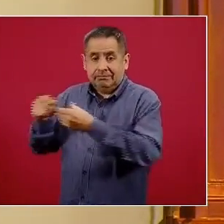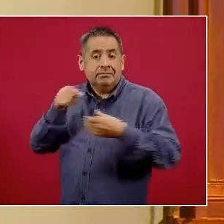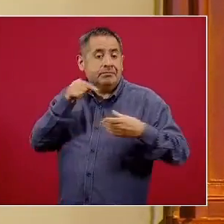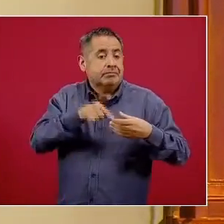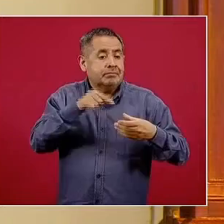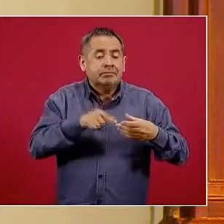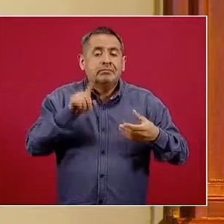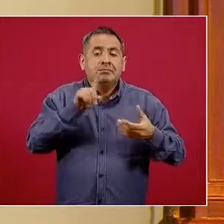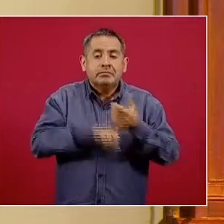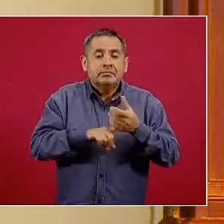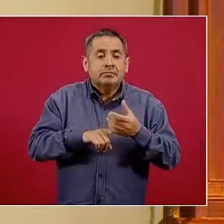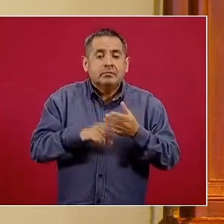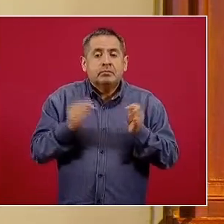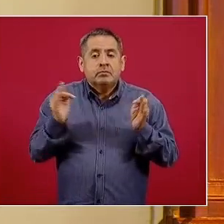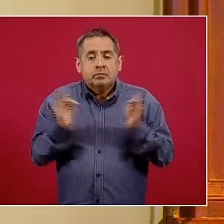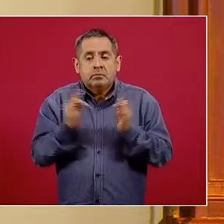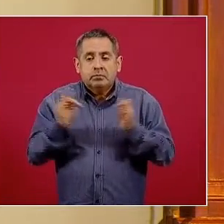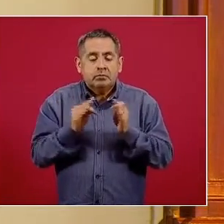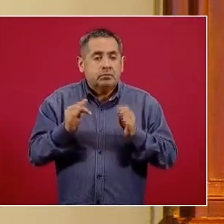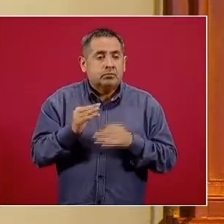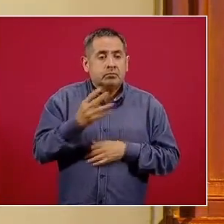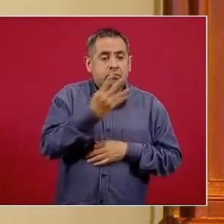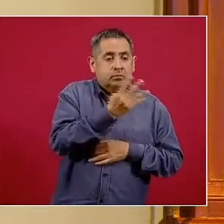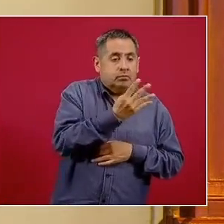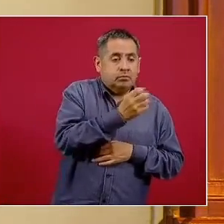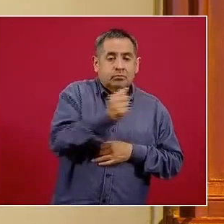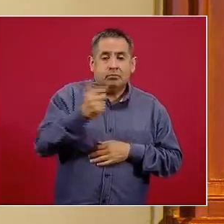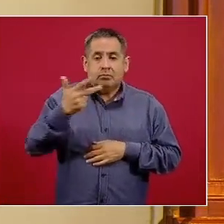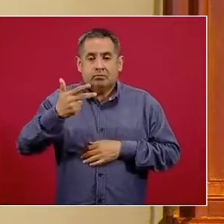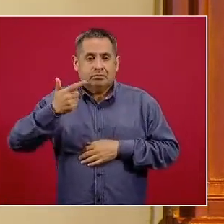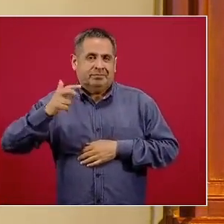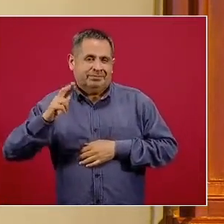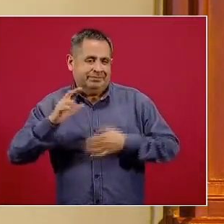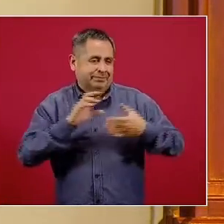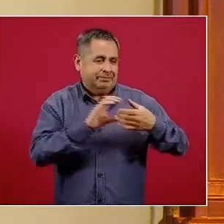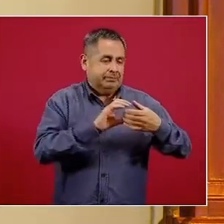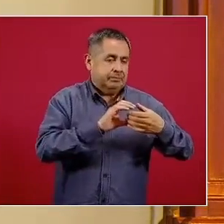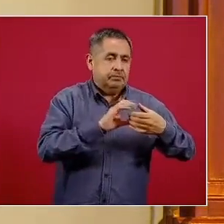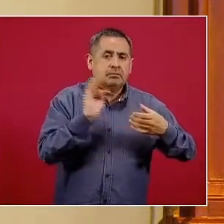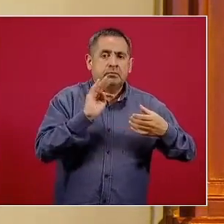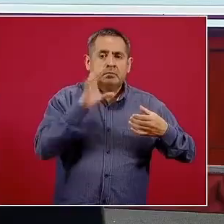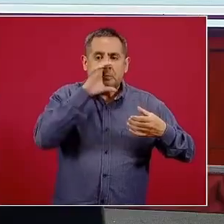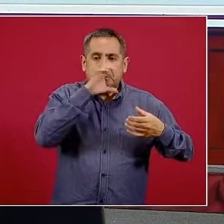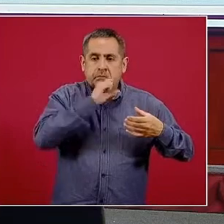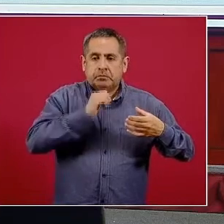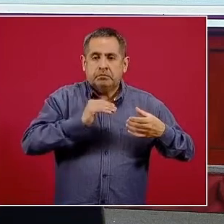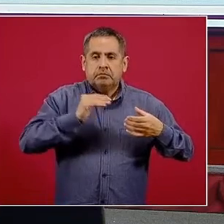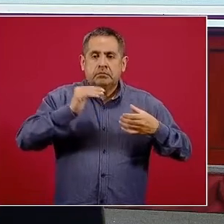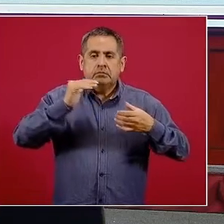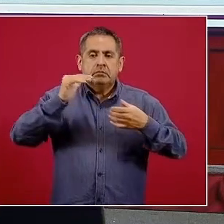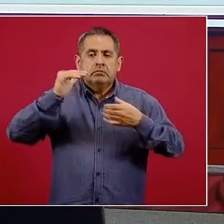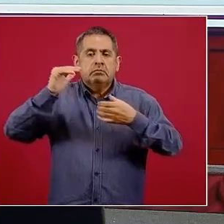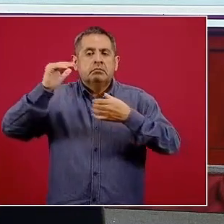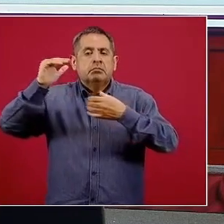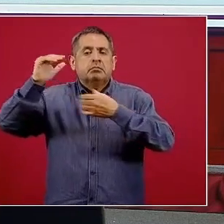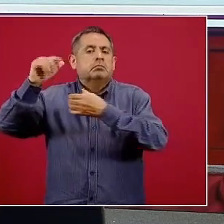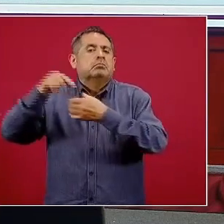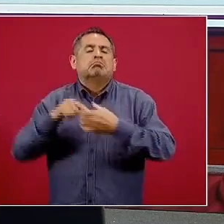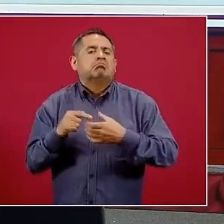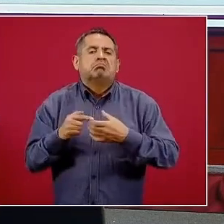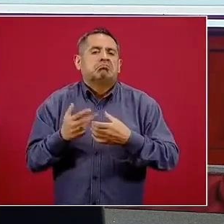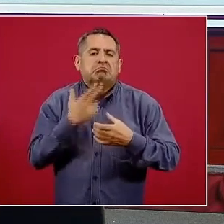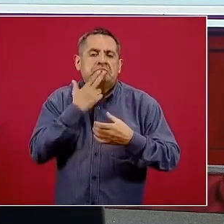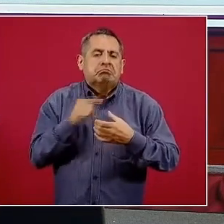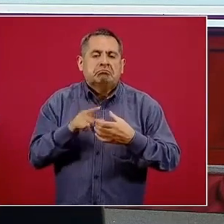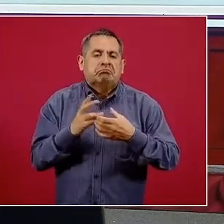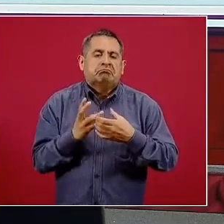haber mantenido una red de frío entre los 4 y los 8 grados. Si por algún motivo relacionado al envío,